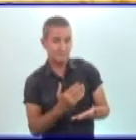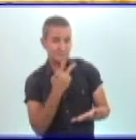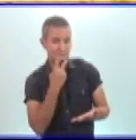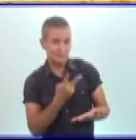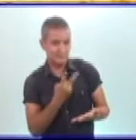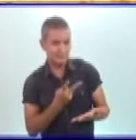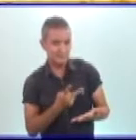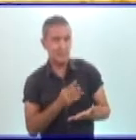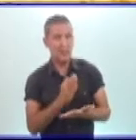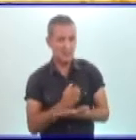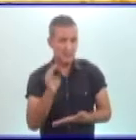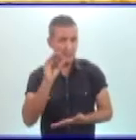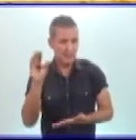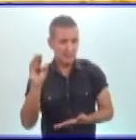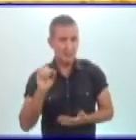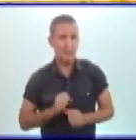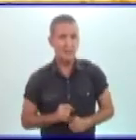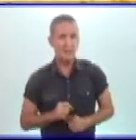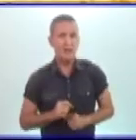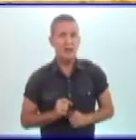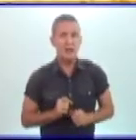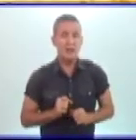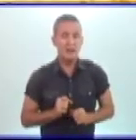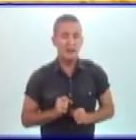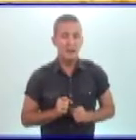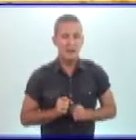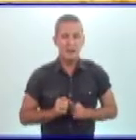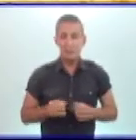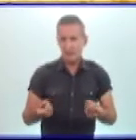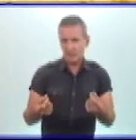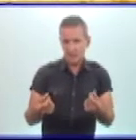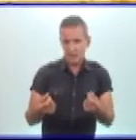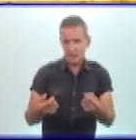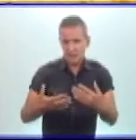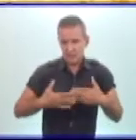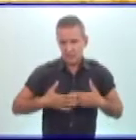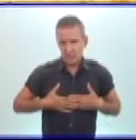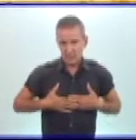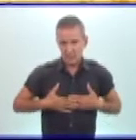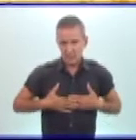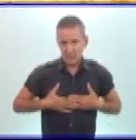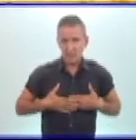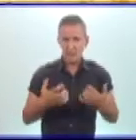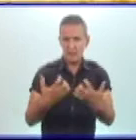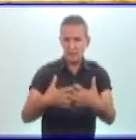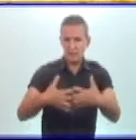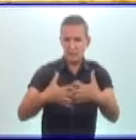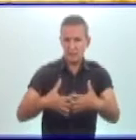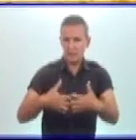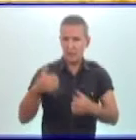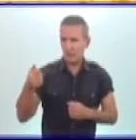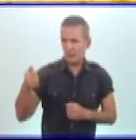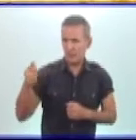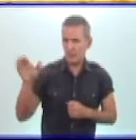esclavos y para Europa en su enriquecimiento personal, así como las factorías en Asia.